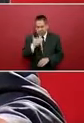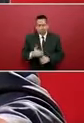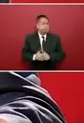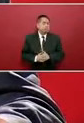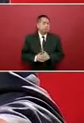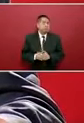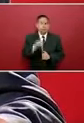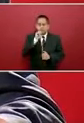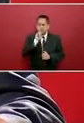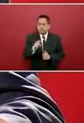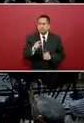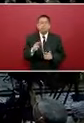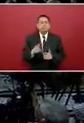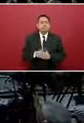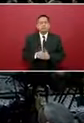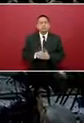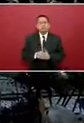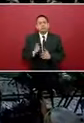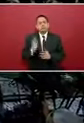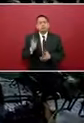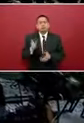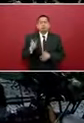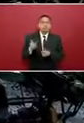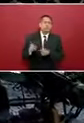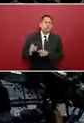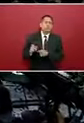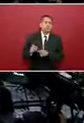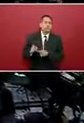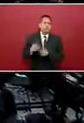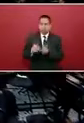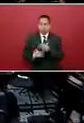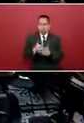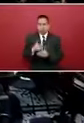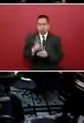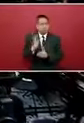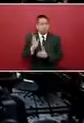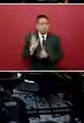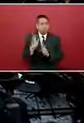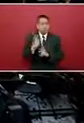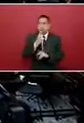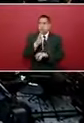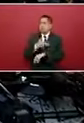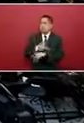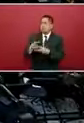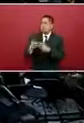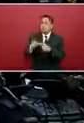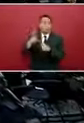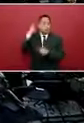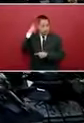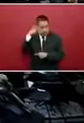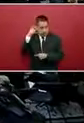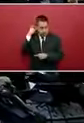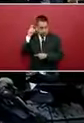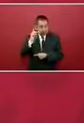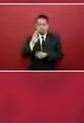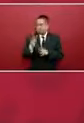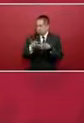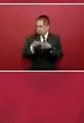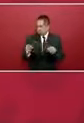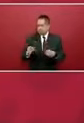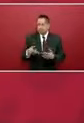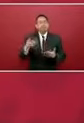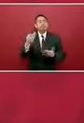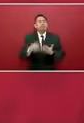ya se avanzó, se resolvió en Querétaro, nos